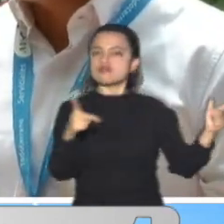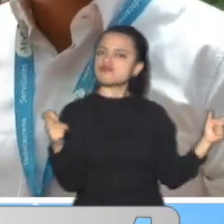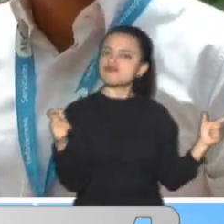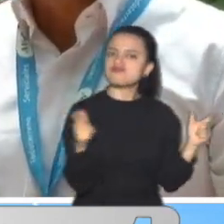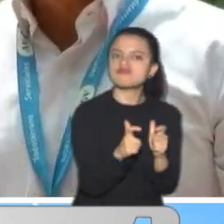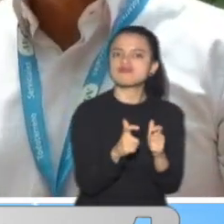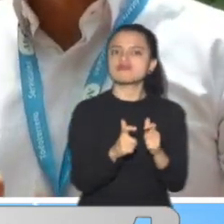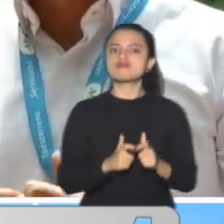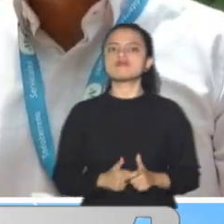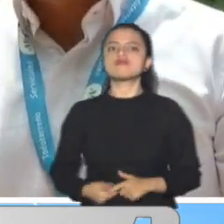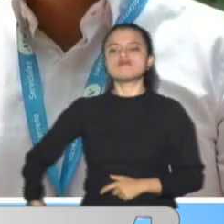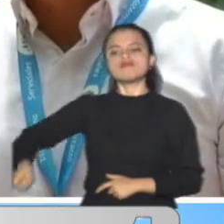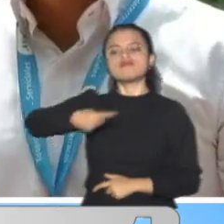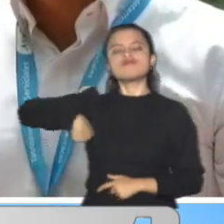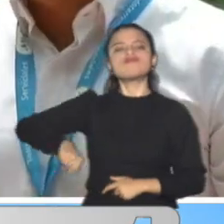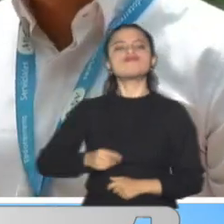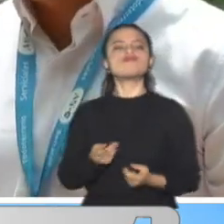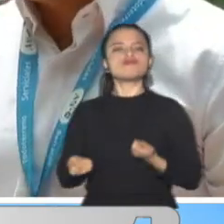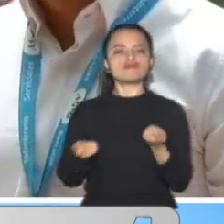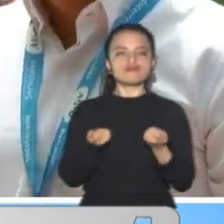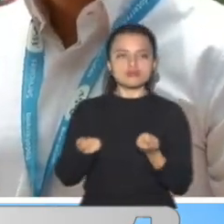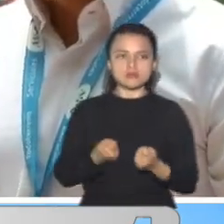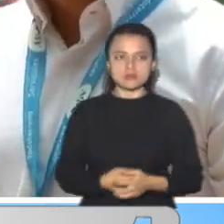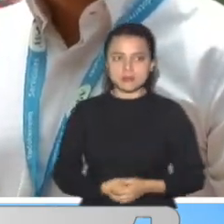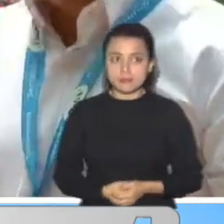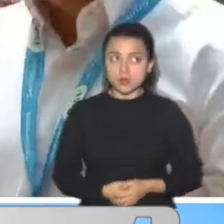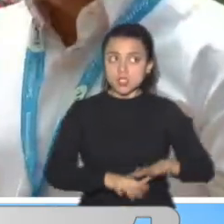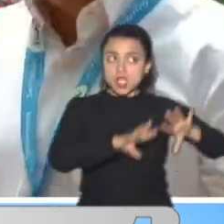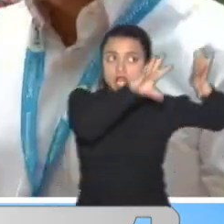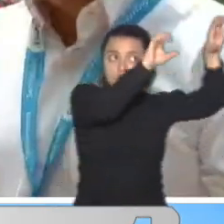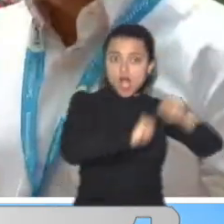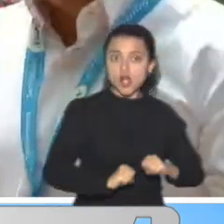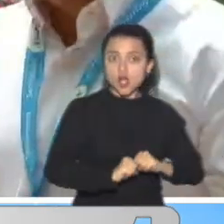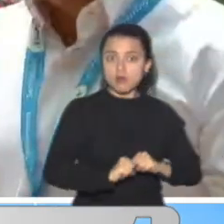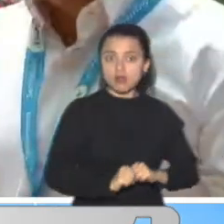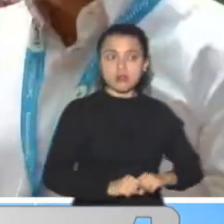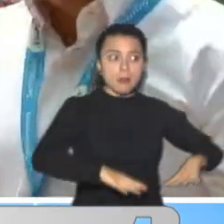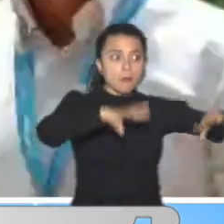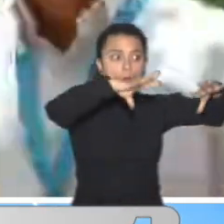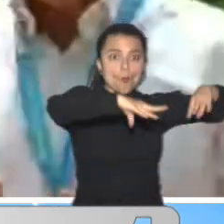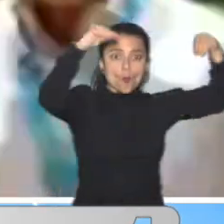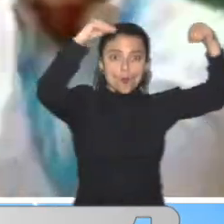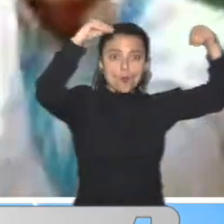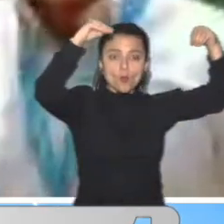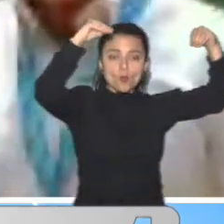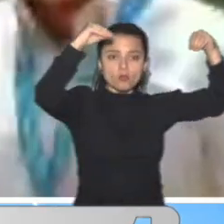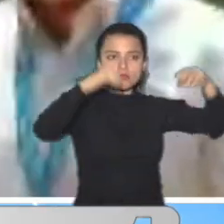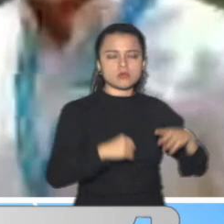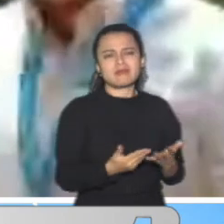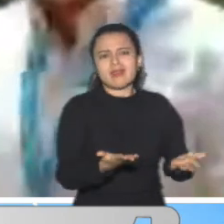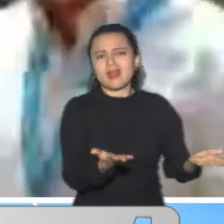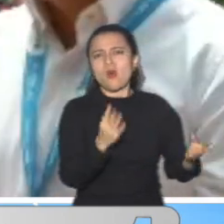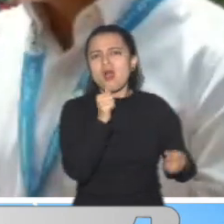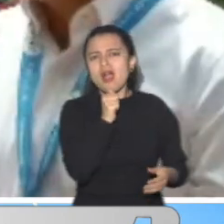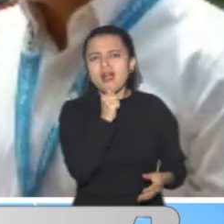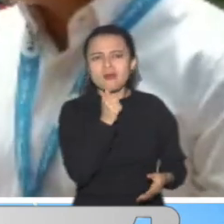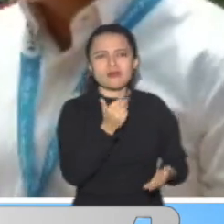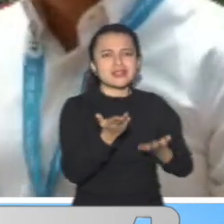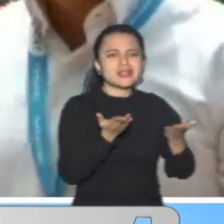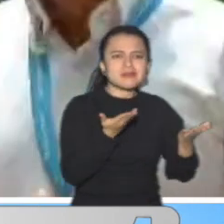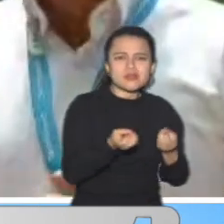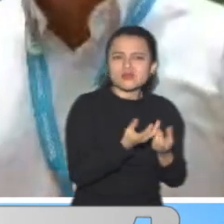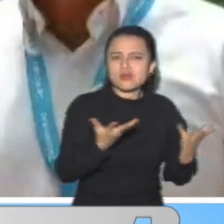nuestros usuarios quitándoles el servicio de energía afectando la prestación del servicio de agua de saneamiento básico de los